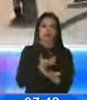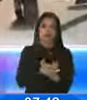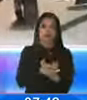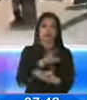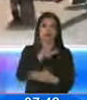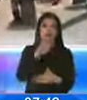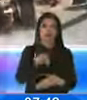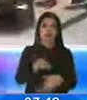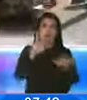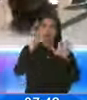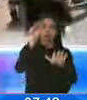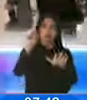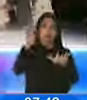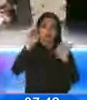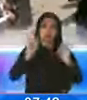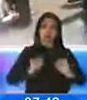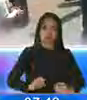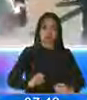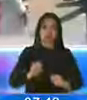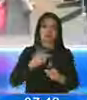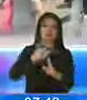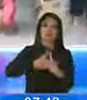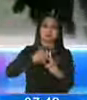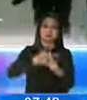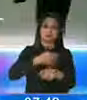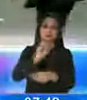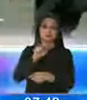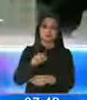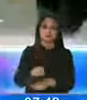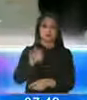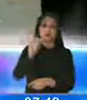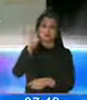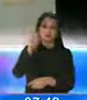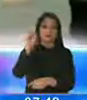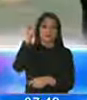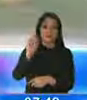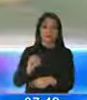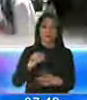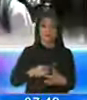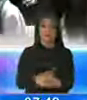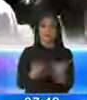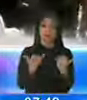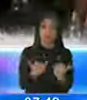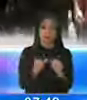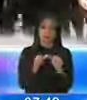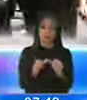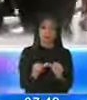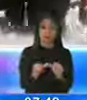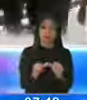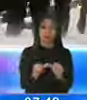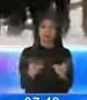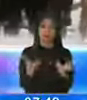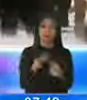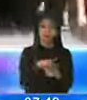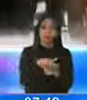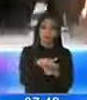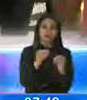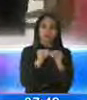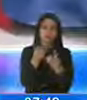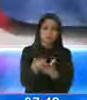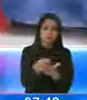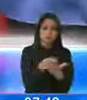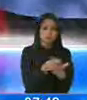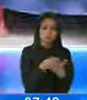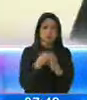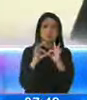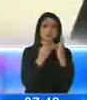de 3,8%, y trimestral del 0,9%. Aquí se sostiene, influye el mayor consumo final de